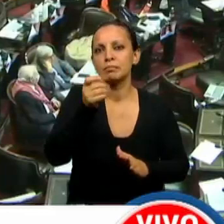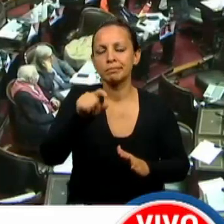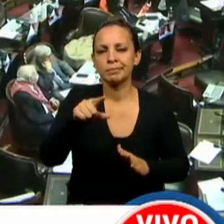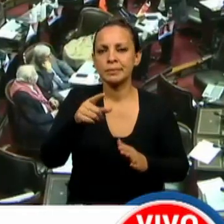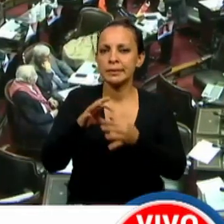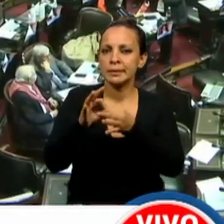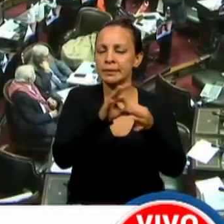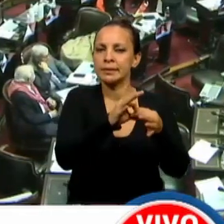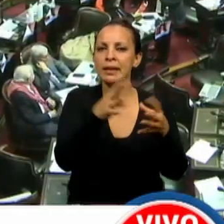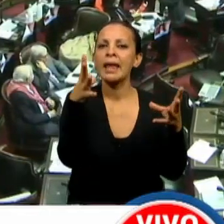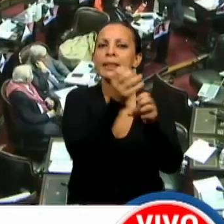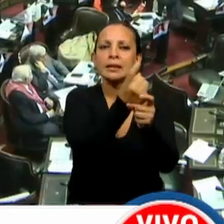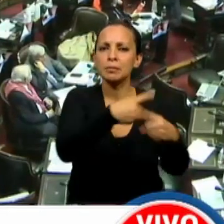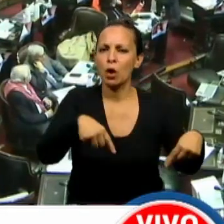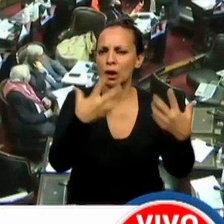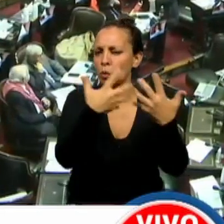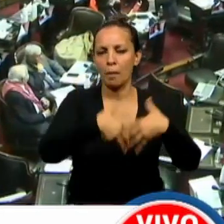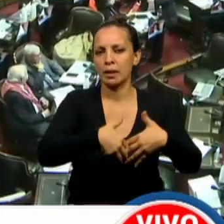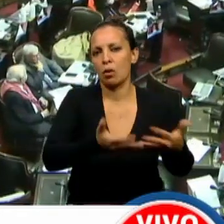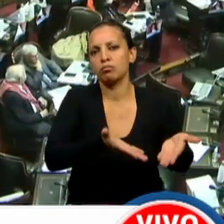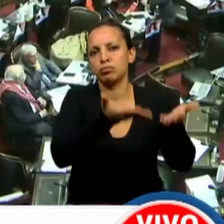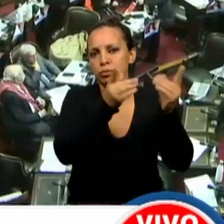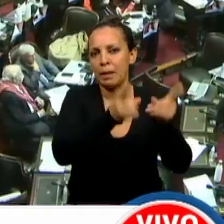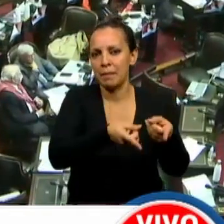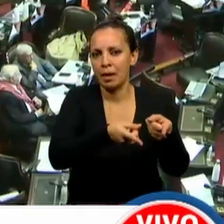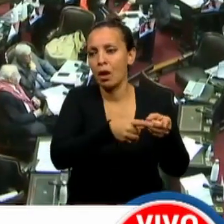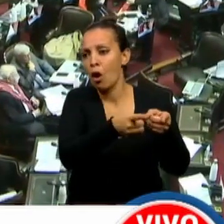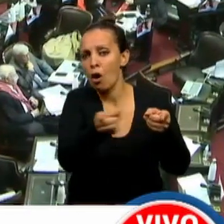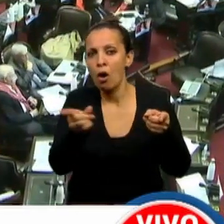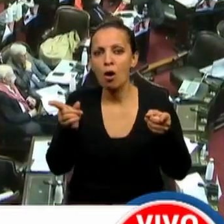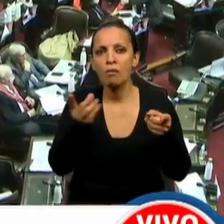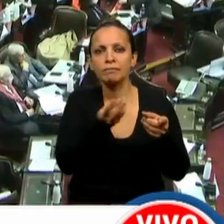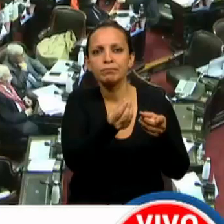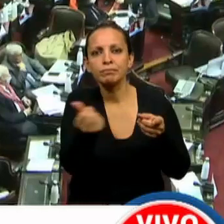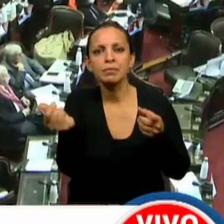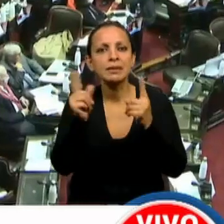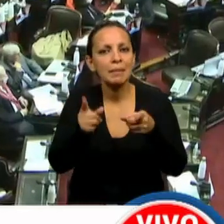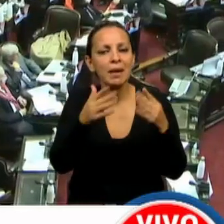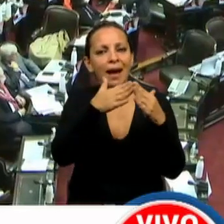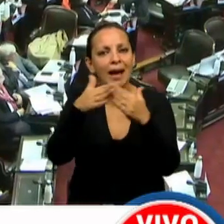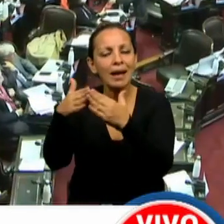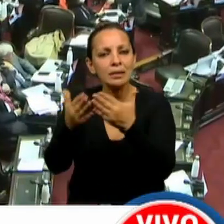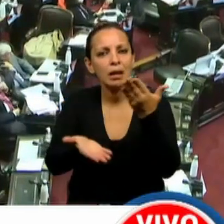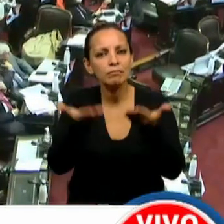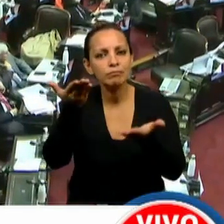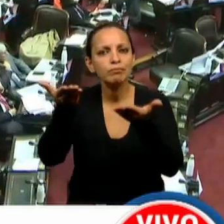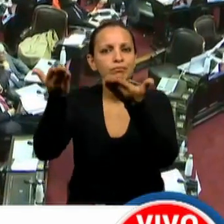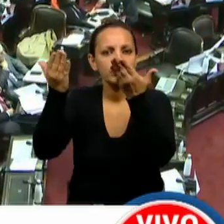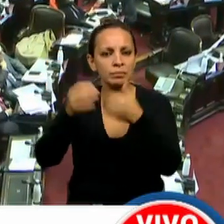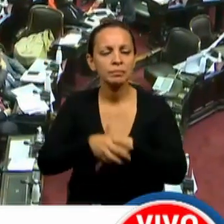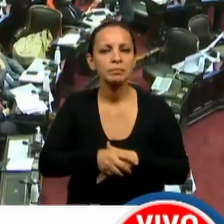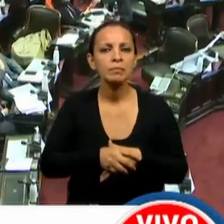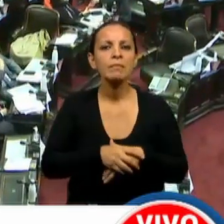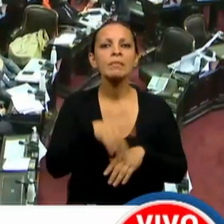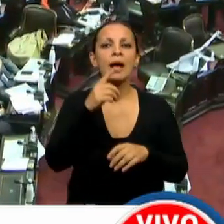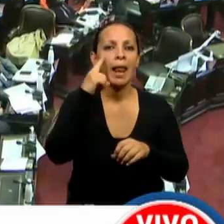del transporte, también se traslada a todos los costos, a los de los hogares, a la producción primaria y